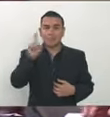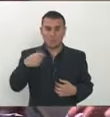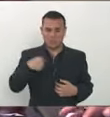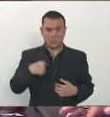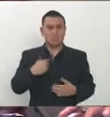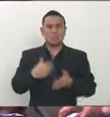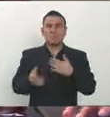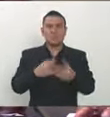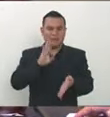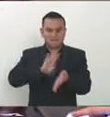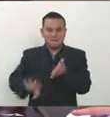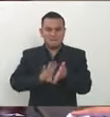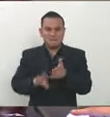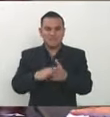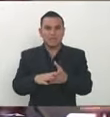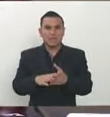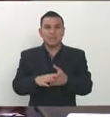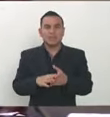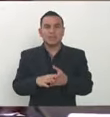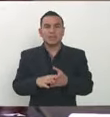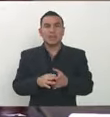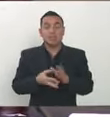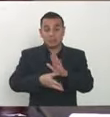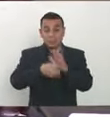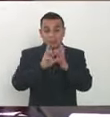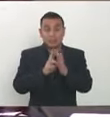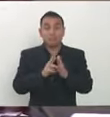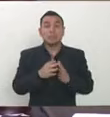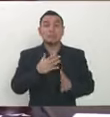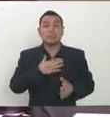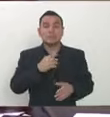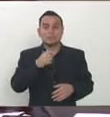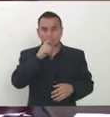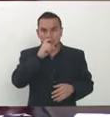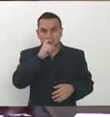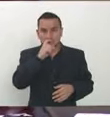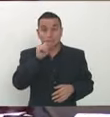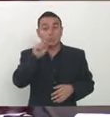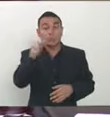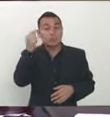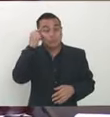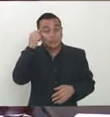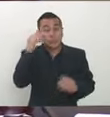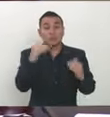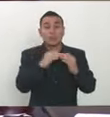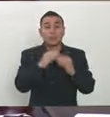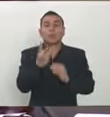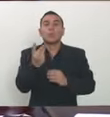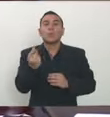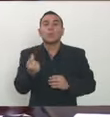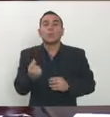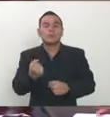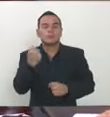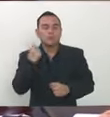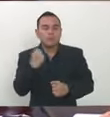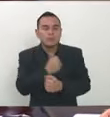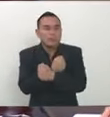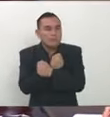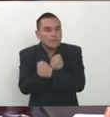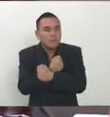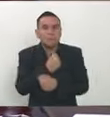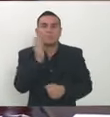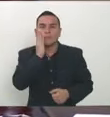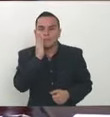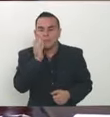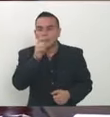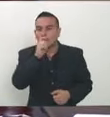tengo. Entonces piensen cuánto valen sus seres queridos, cuánto valen sus madres, sus padres, sus abuelos, sus hermanos, sus hijos, porque ahora sabemos que